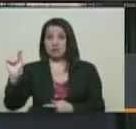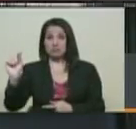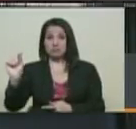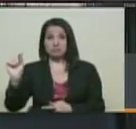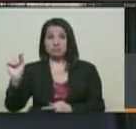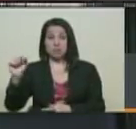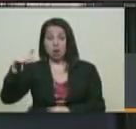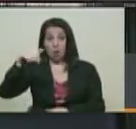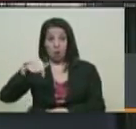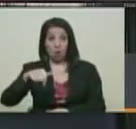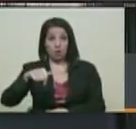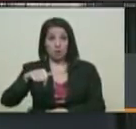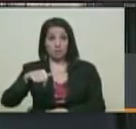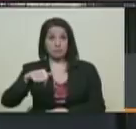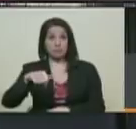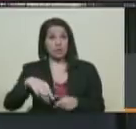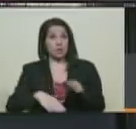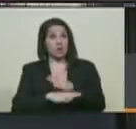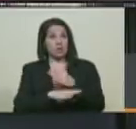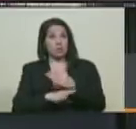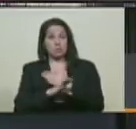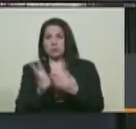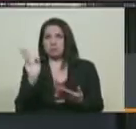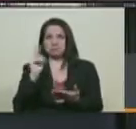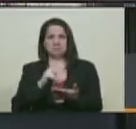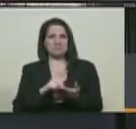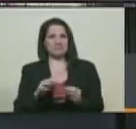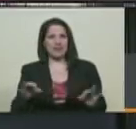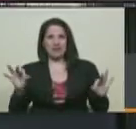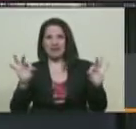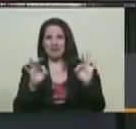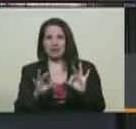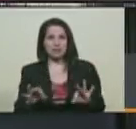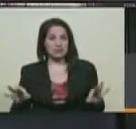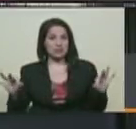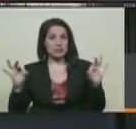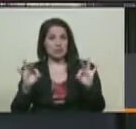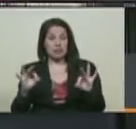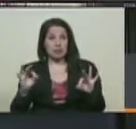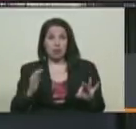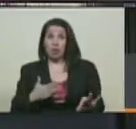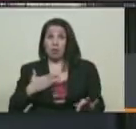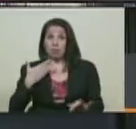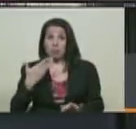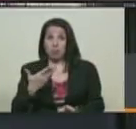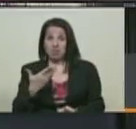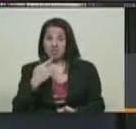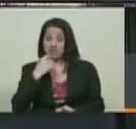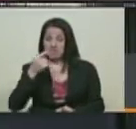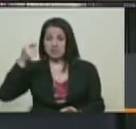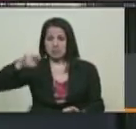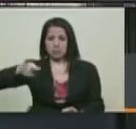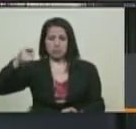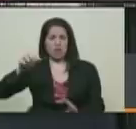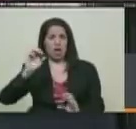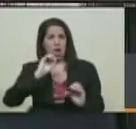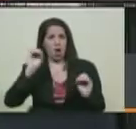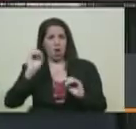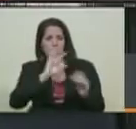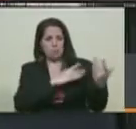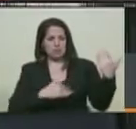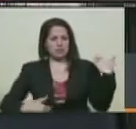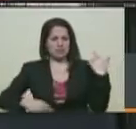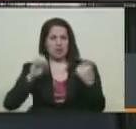hoy, todavía en la mañana, no había regresado al país. ¿Puede llamarse diputado o presidente de la Asamblea